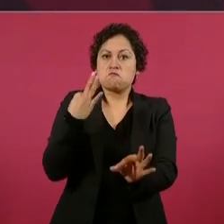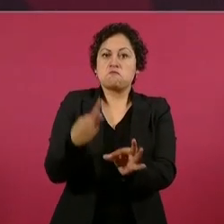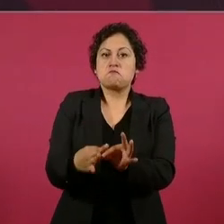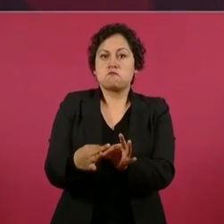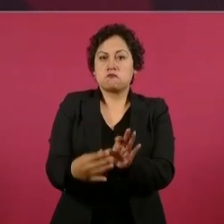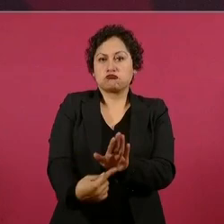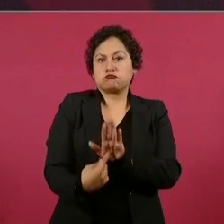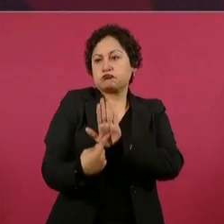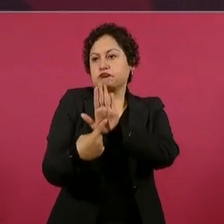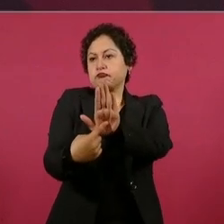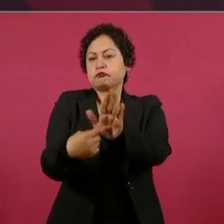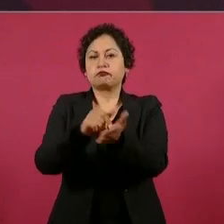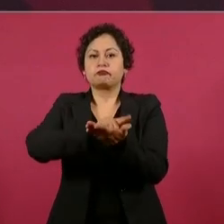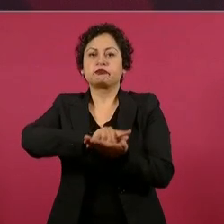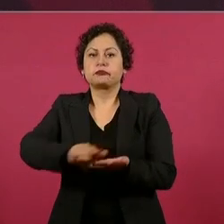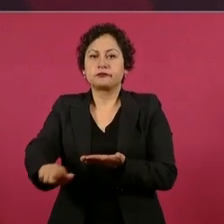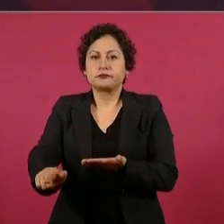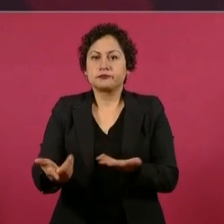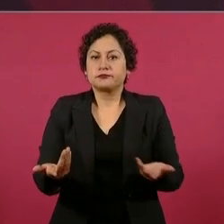si no,